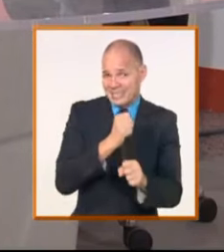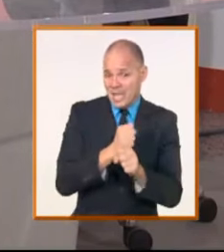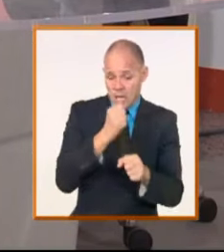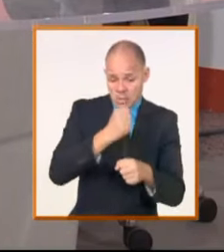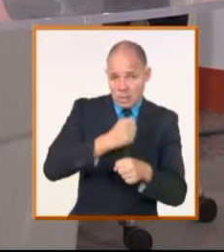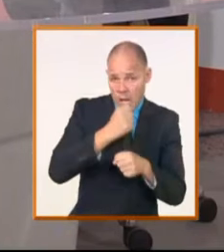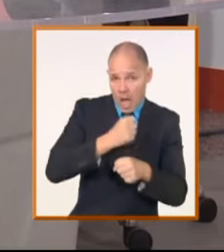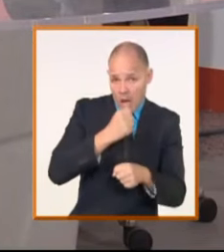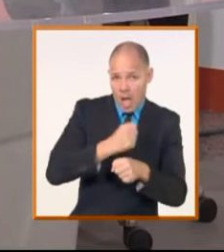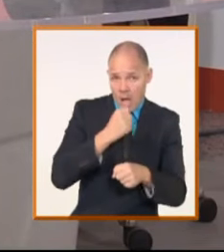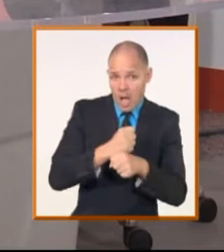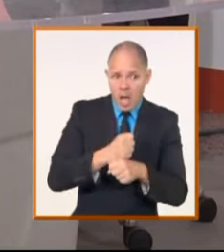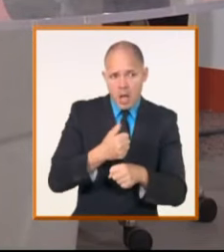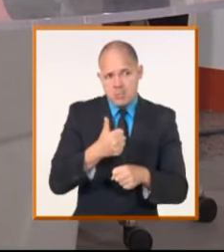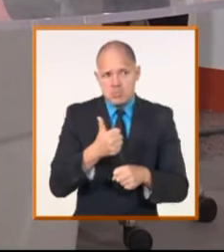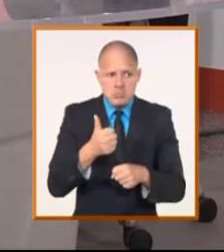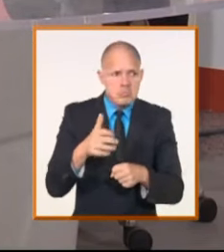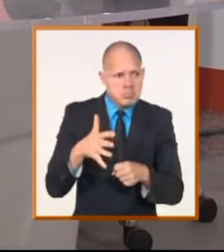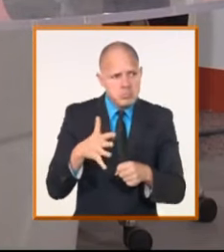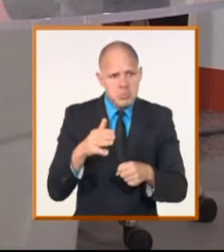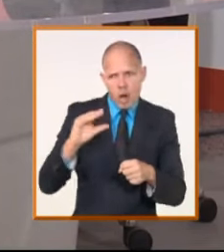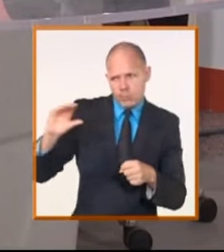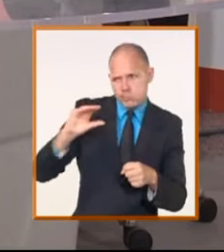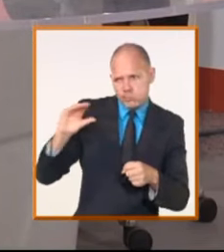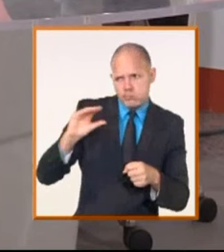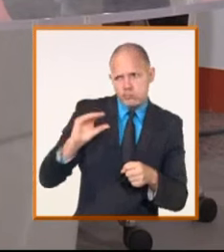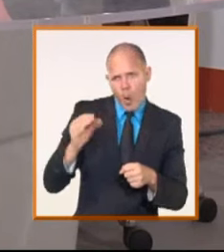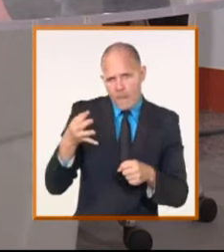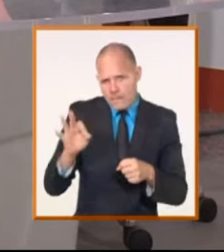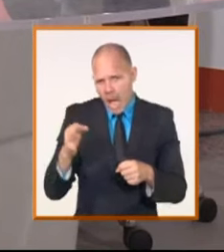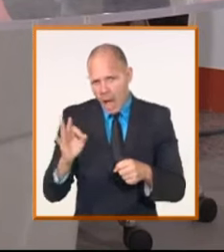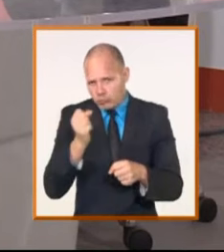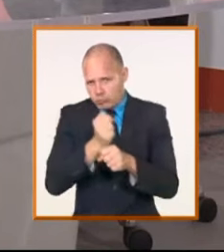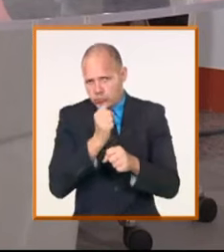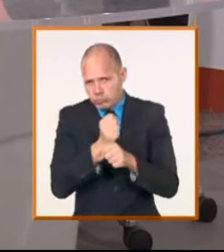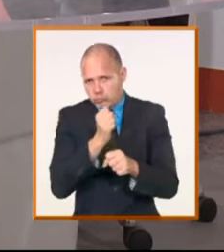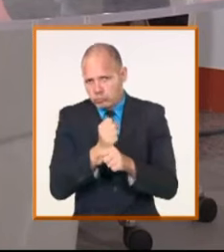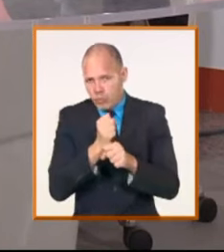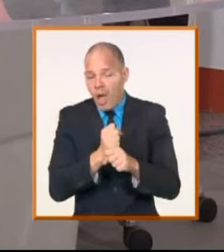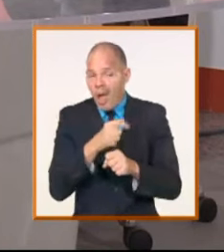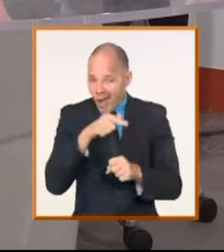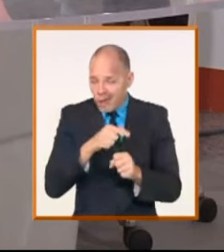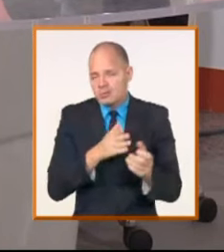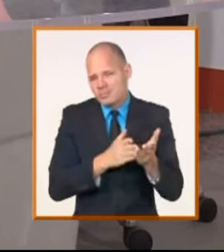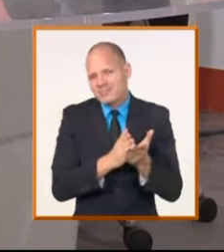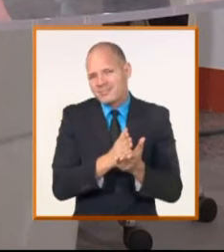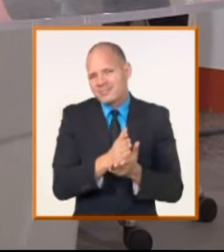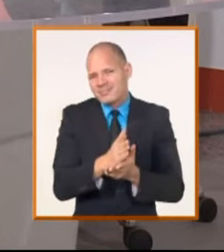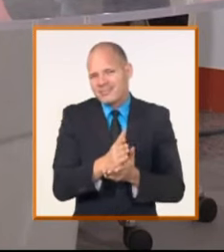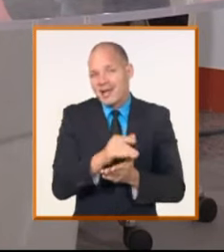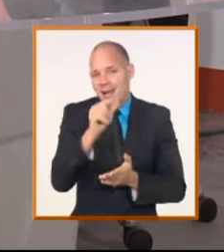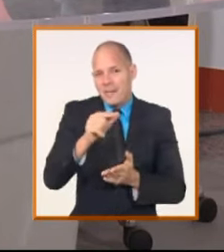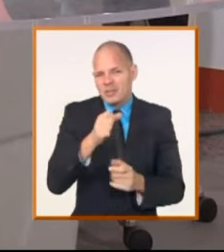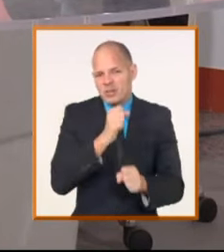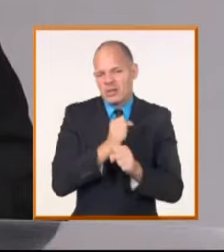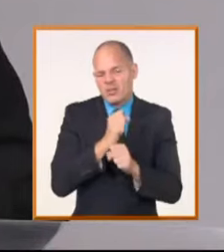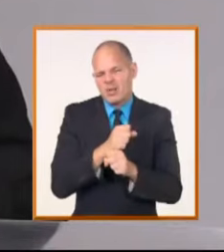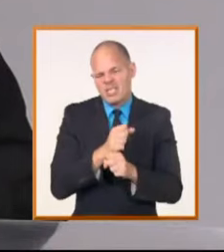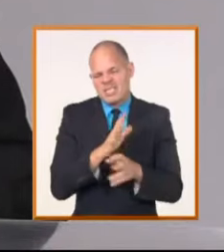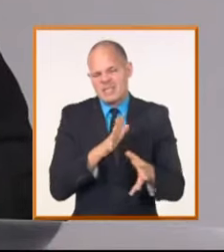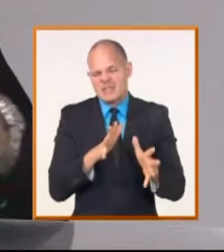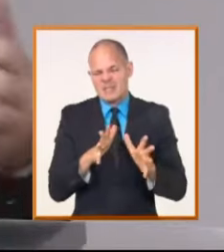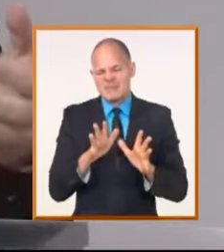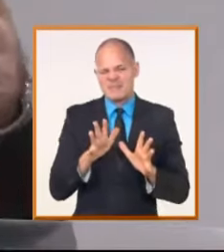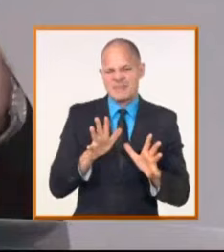indicadores de referencia de cada una de las industrias, que hay una tendencia sostenida en el tiempo a ese deterioro de la calidad del empleo,